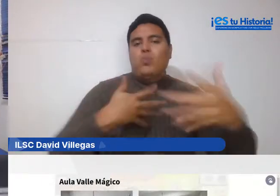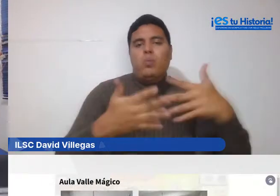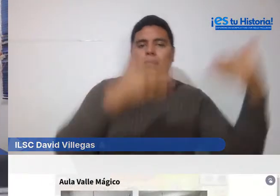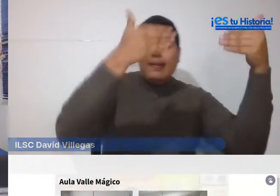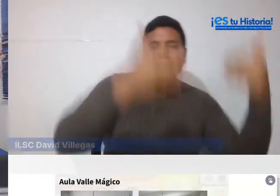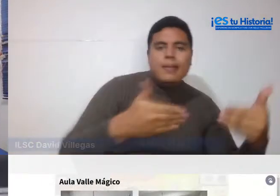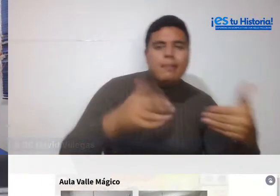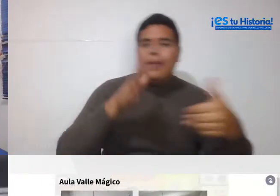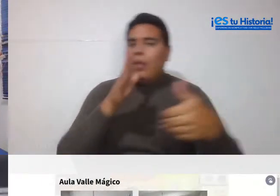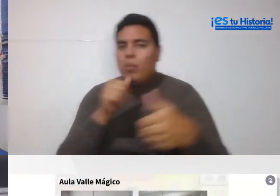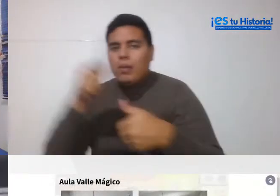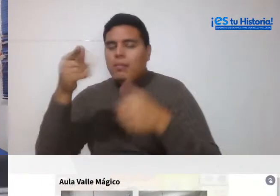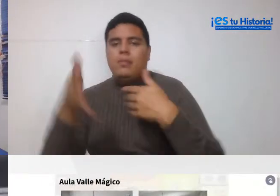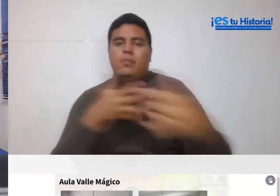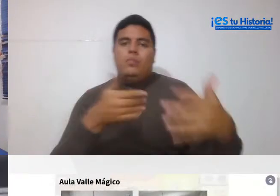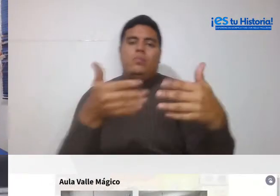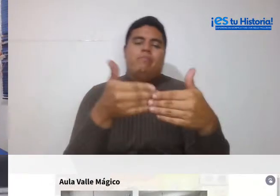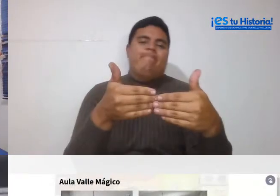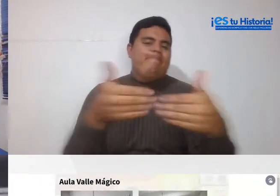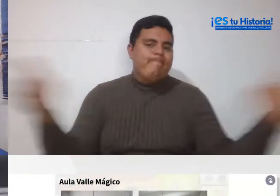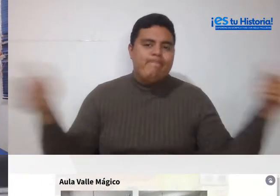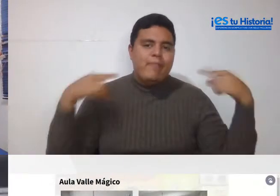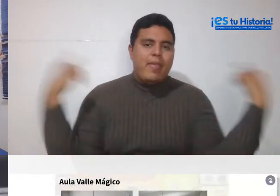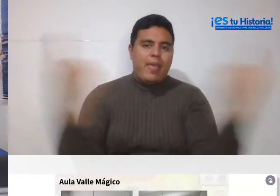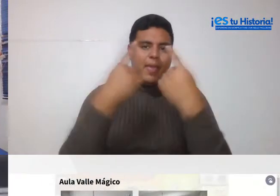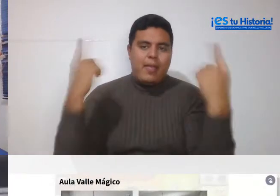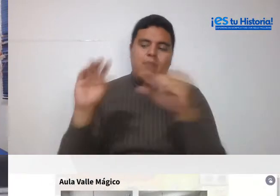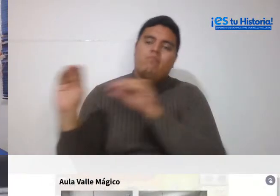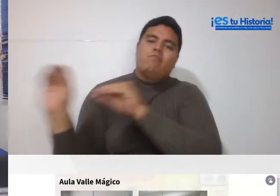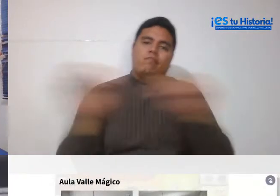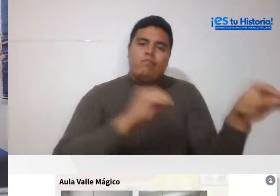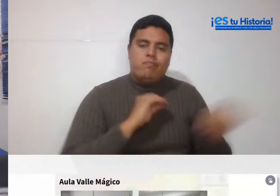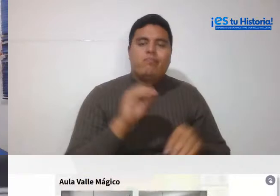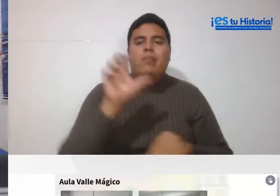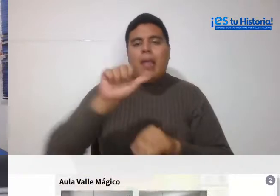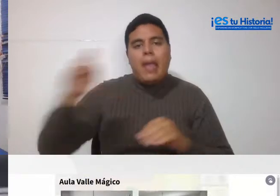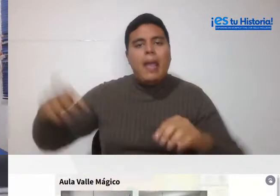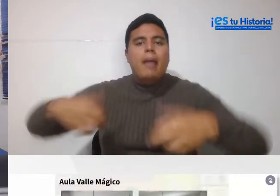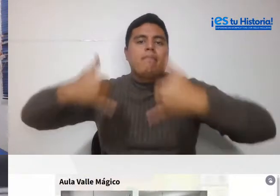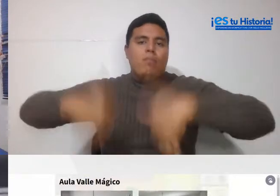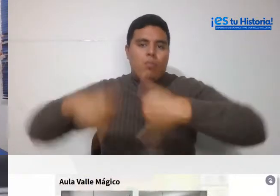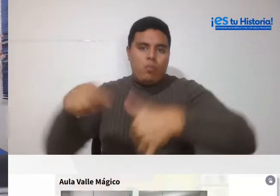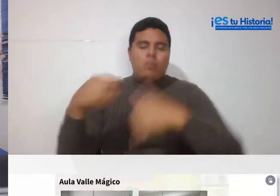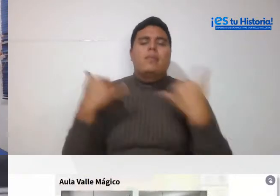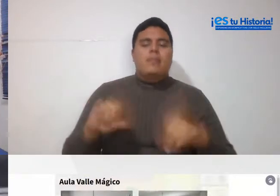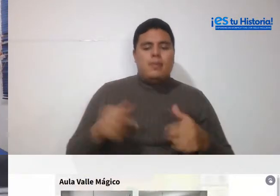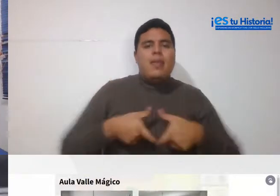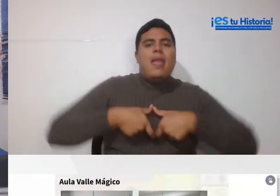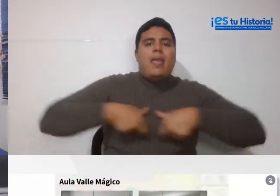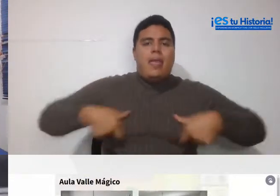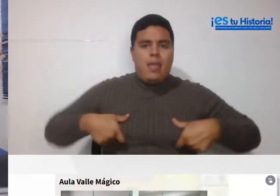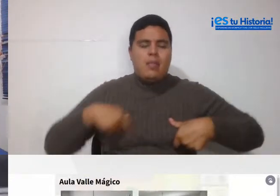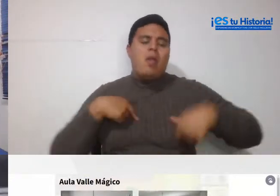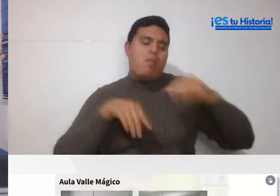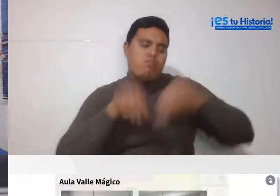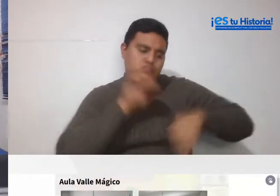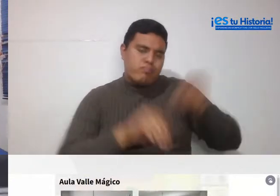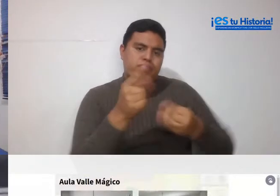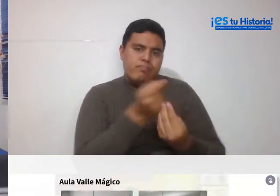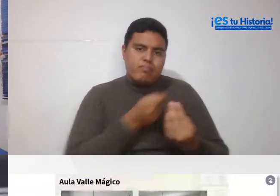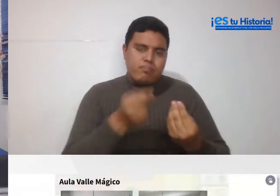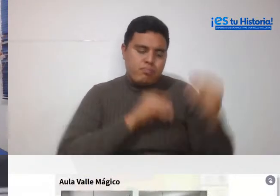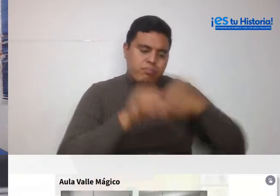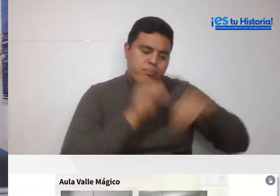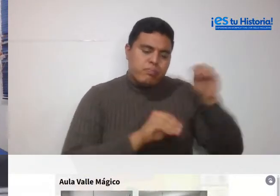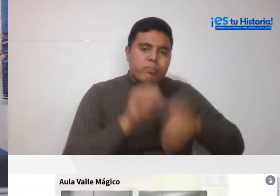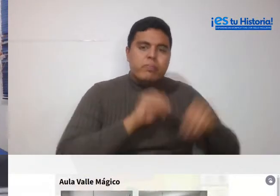los estudiantes. Ya les hicimos, pues hemos diseñado el carnet para cada uno, donde está el acceso a la plataforma,